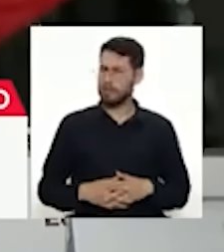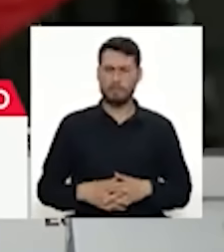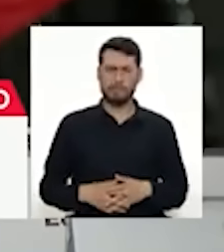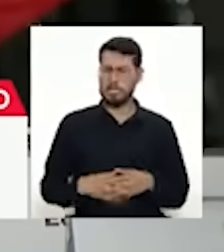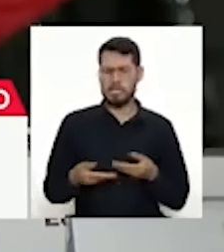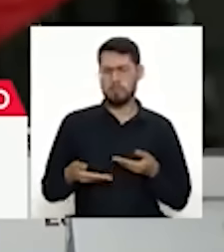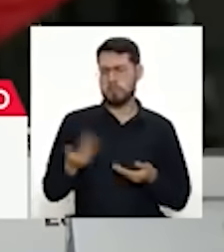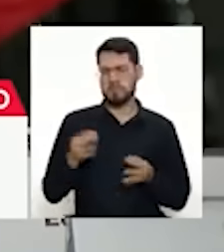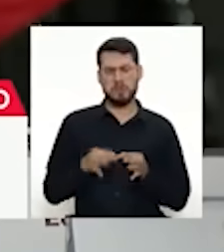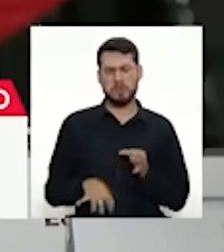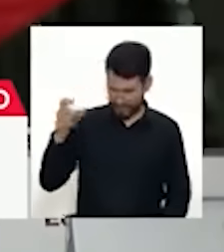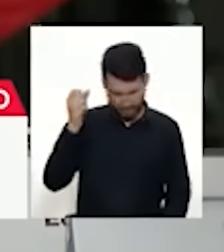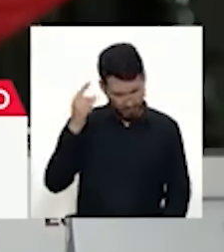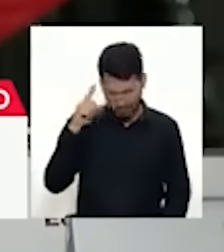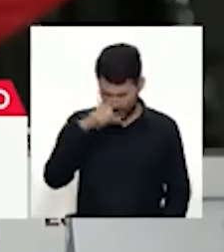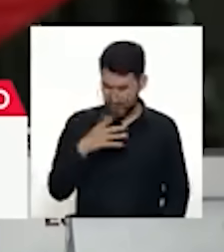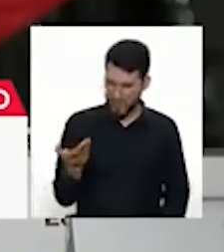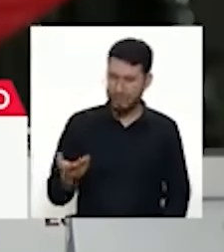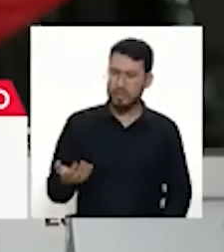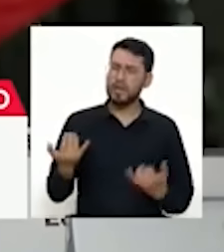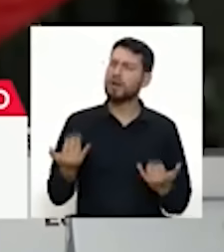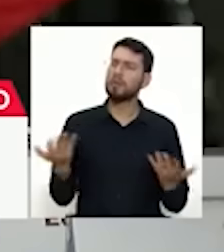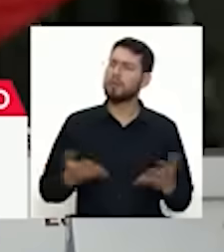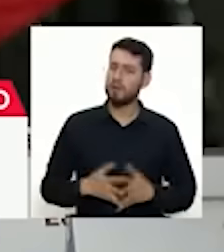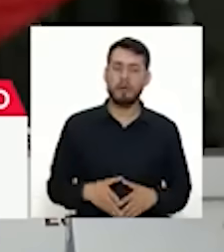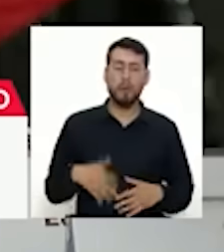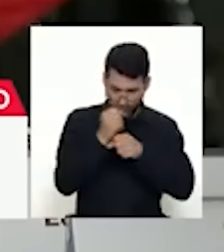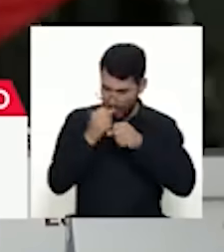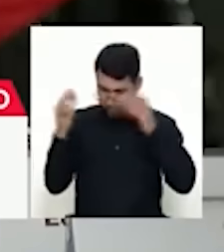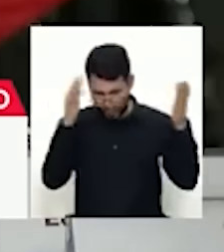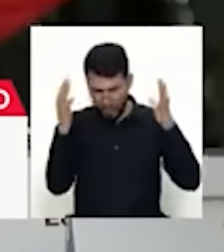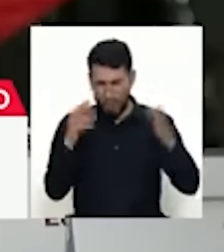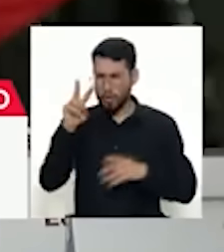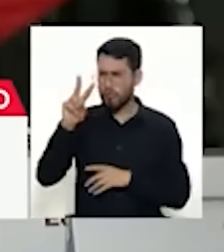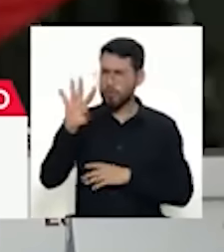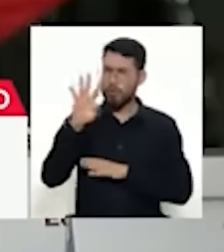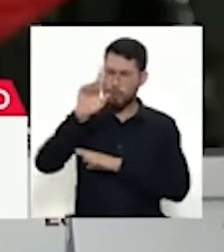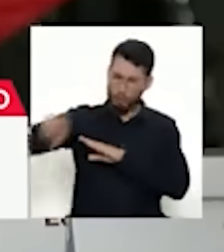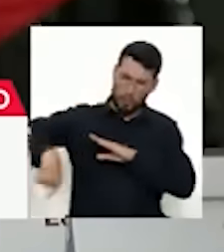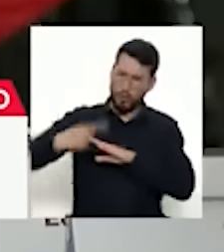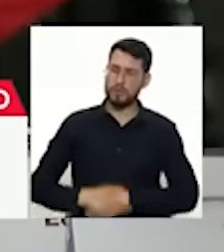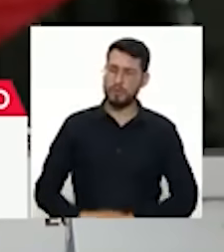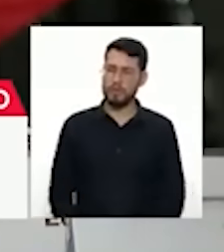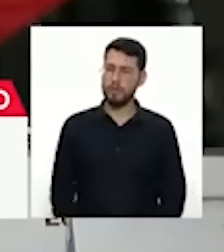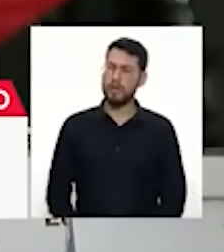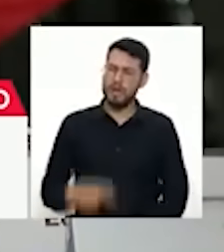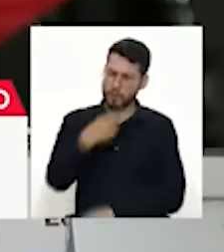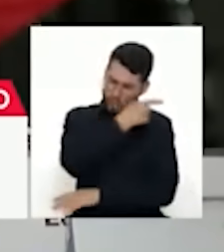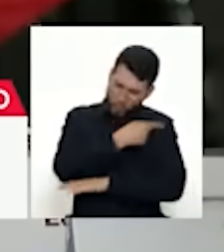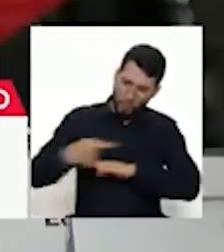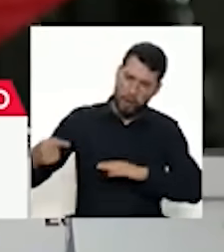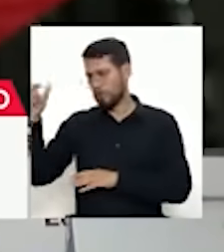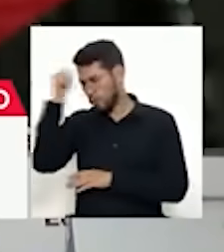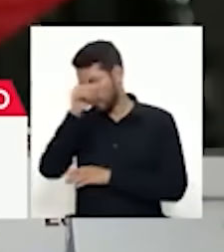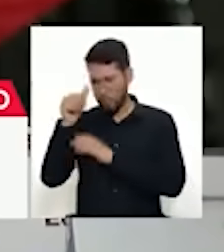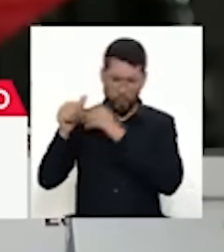es no es sencillo no es fácil y eso ocupa mi tiempo las 24 horas del día los 7 días de